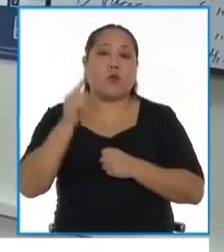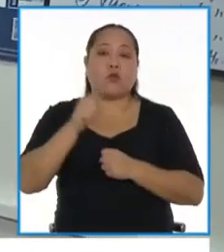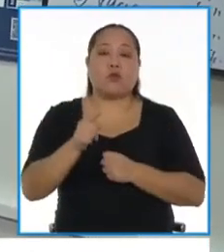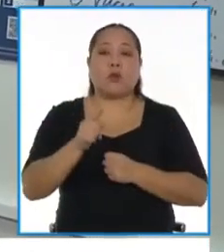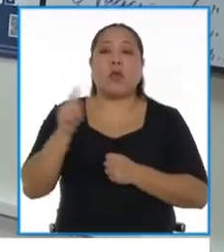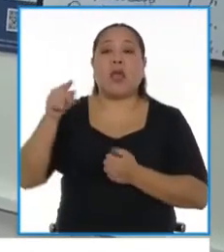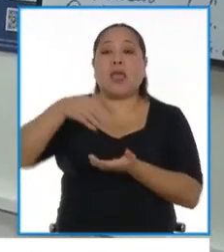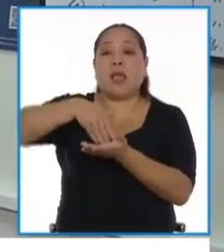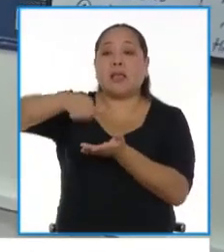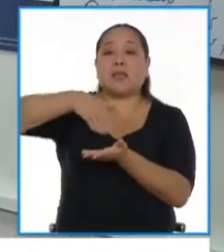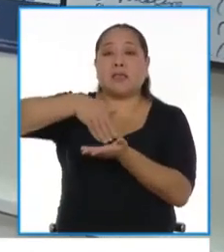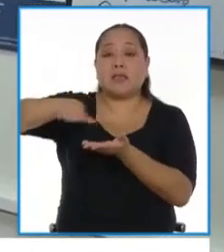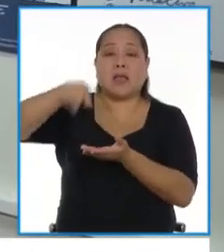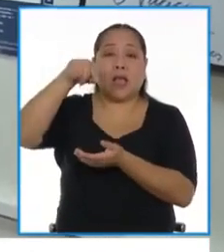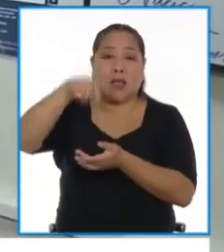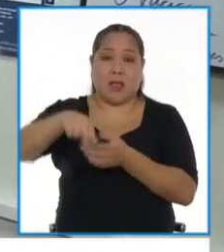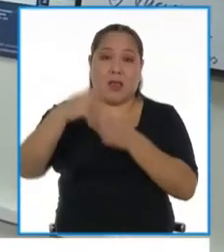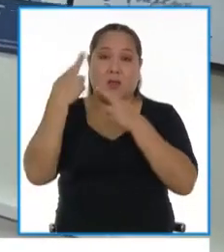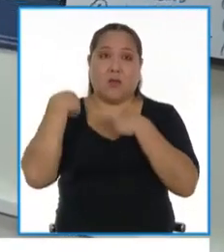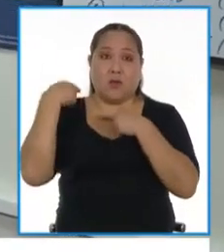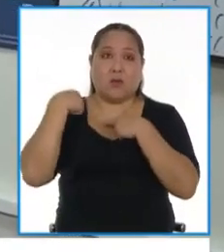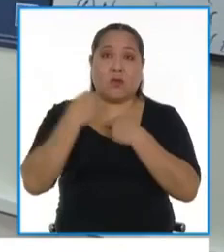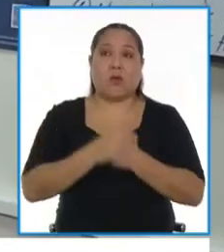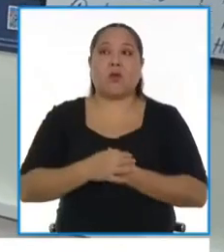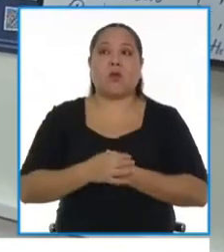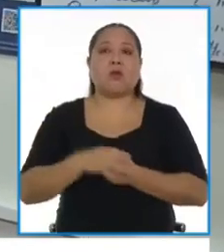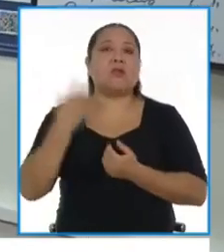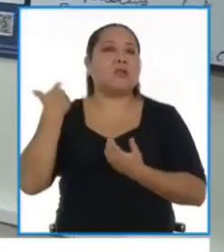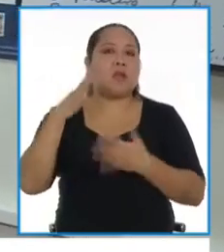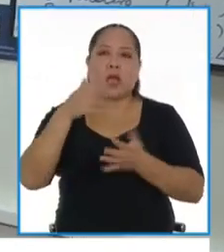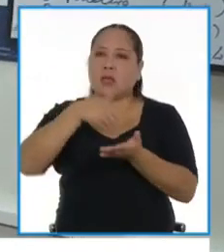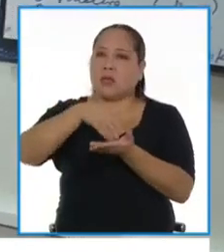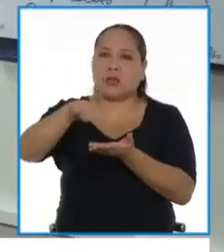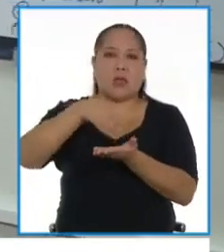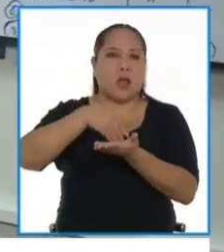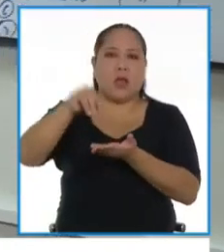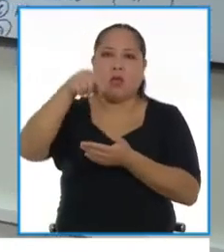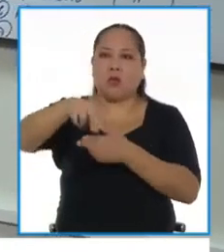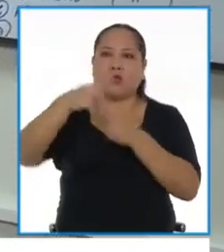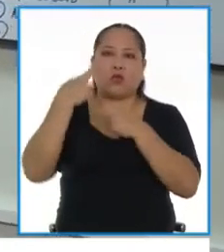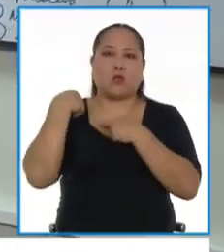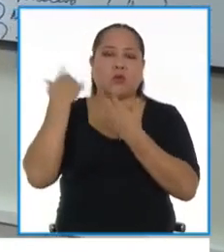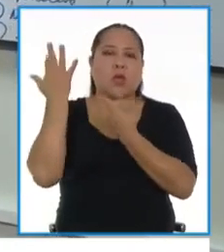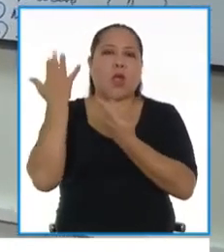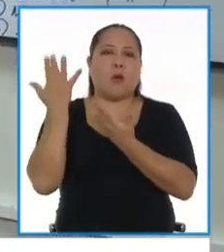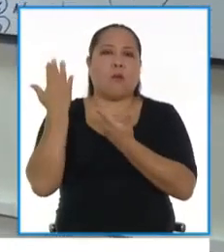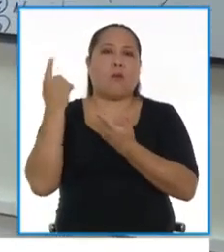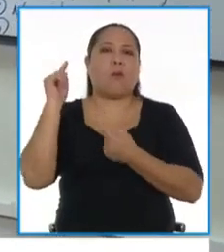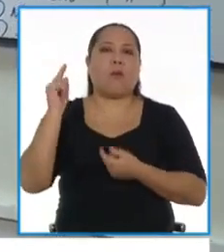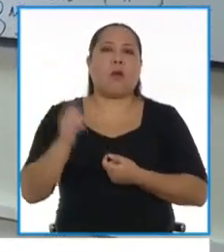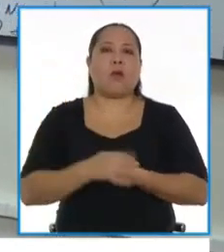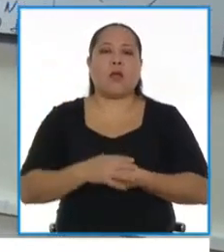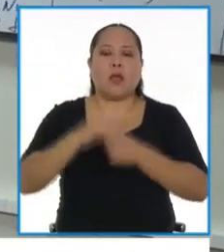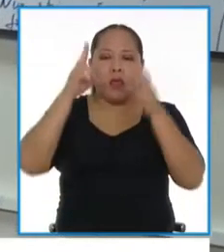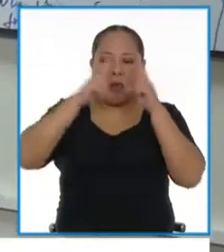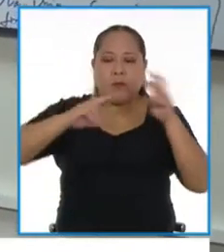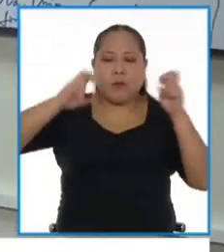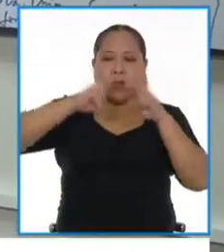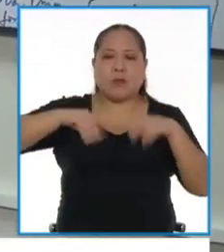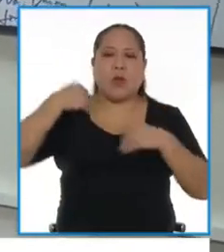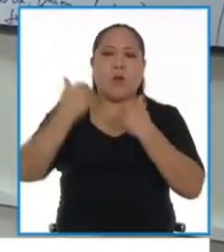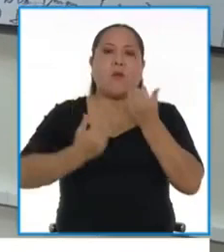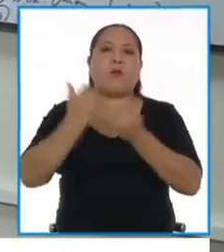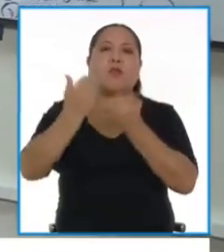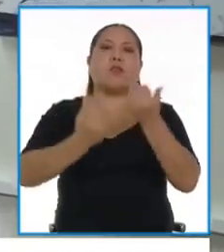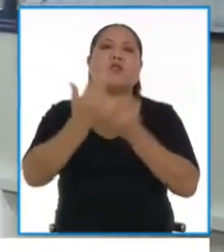cargo, de la sede del Diresa Loreto, doctor. Ya ha sido retirada del cargo y está a la espera de simplemente de la investigación y el